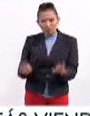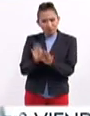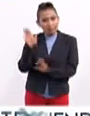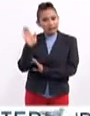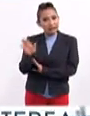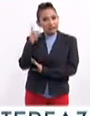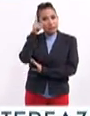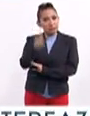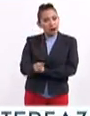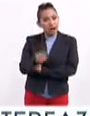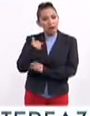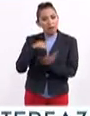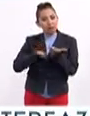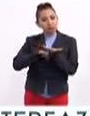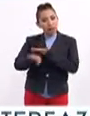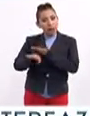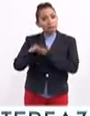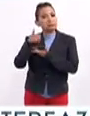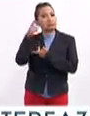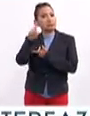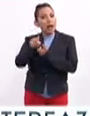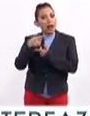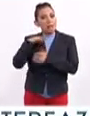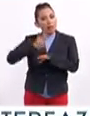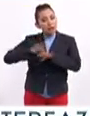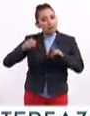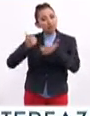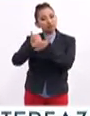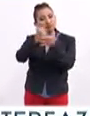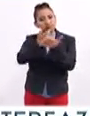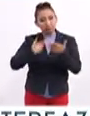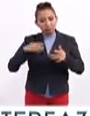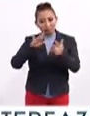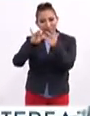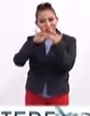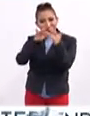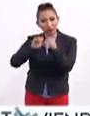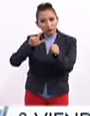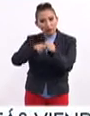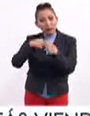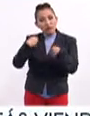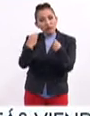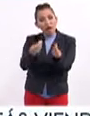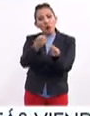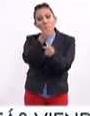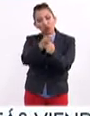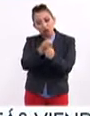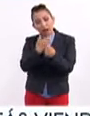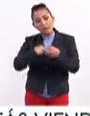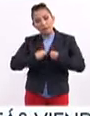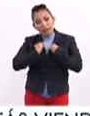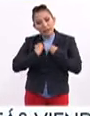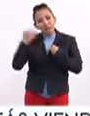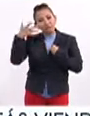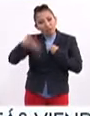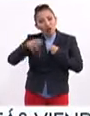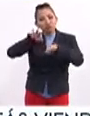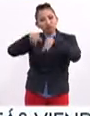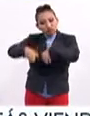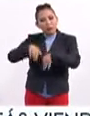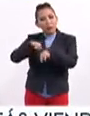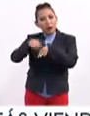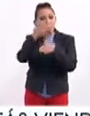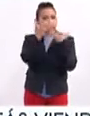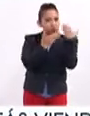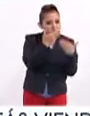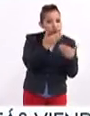fundamental para la prevención y para abonar al tejido social. Señaló que se trata de ofrecer oportunidades de vida, oportunidades de empleo, oportunidades